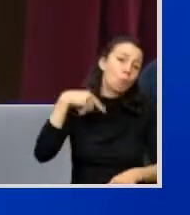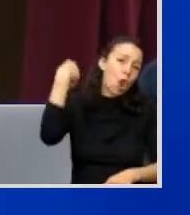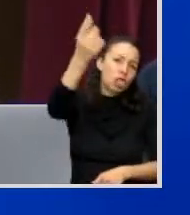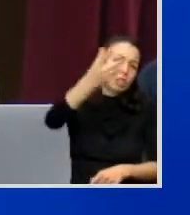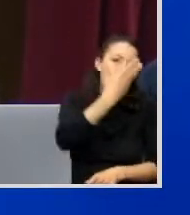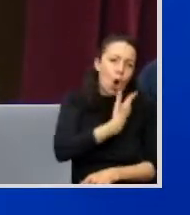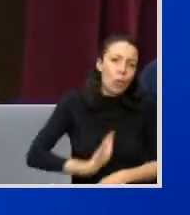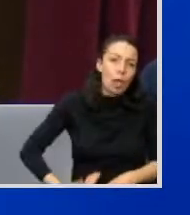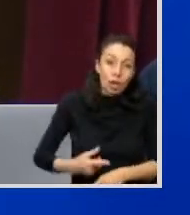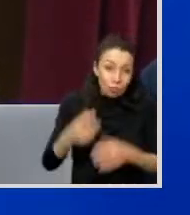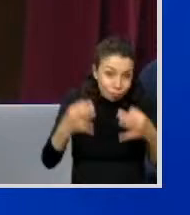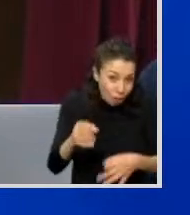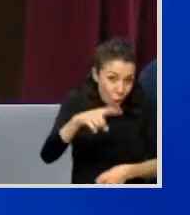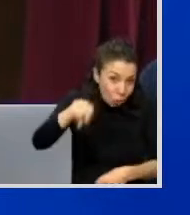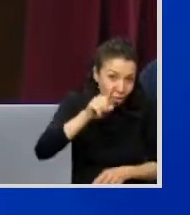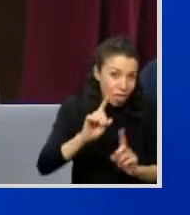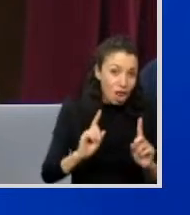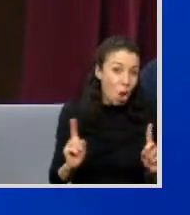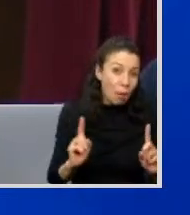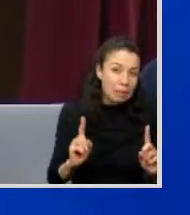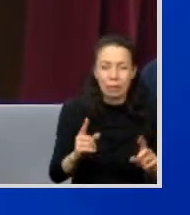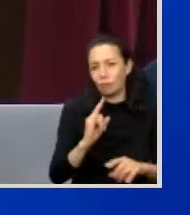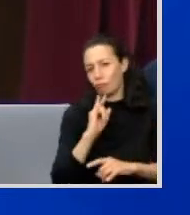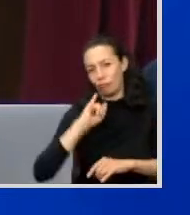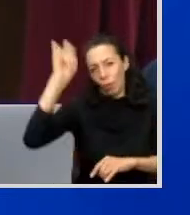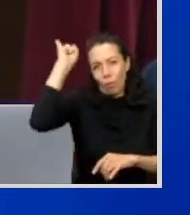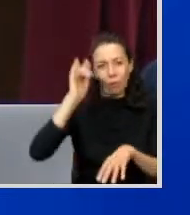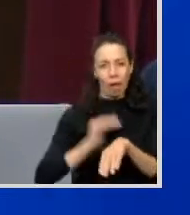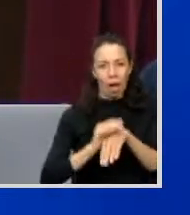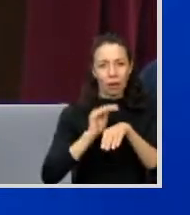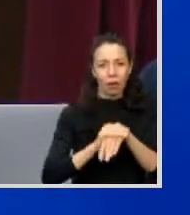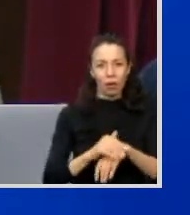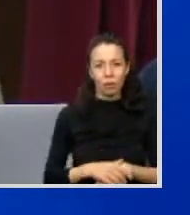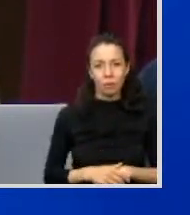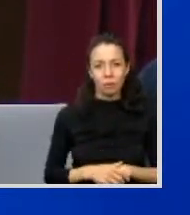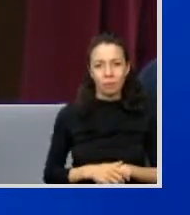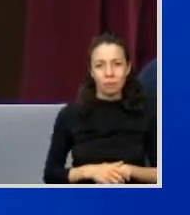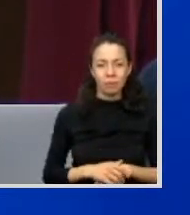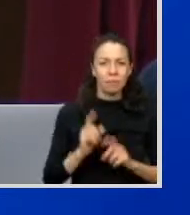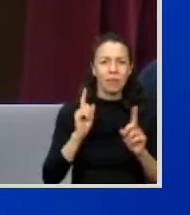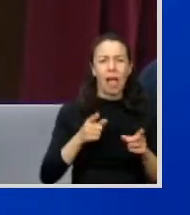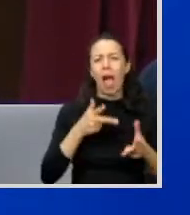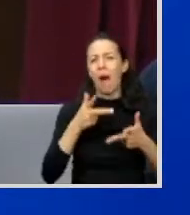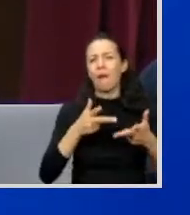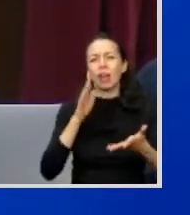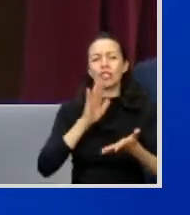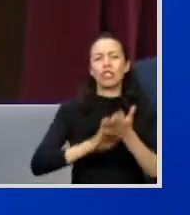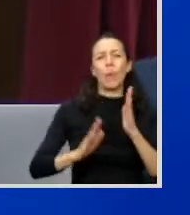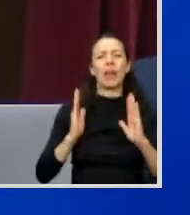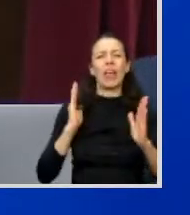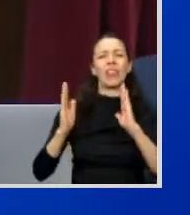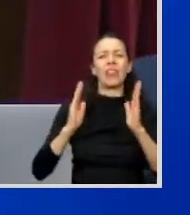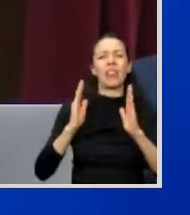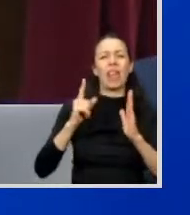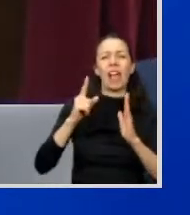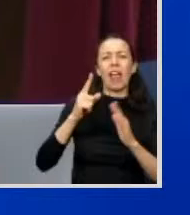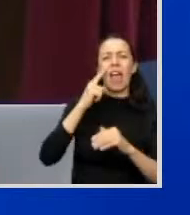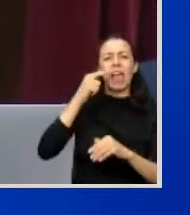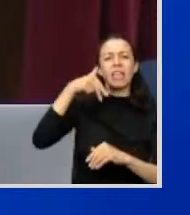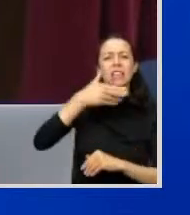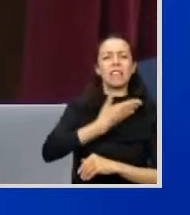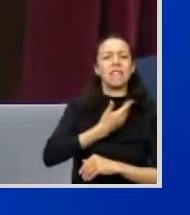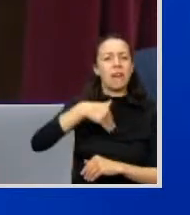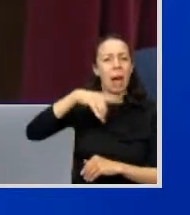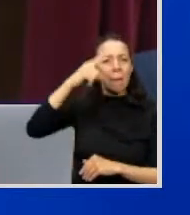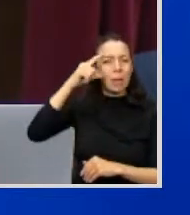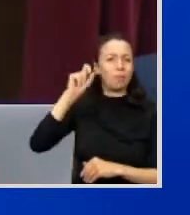análisis político que se necesita, porque no se lo hace objetivamente, buscando los elementos que diga, bueno, este elemento hace a